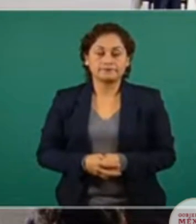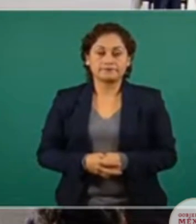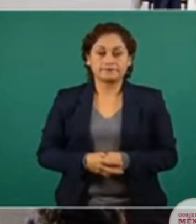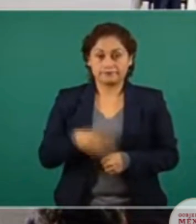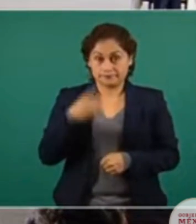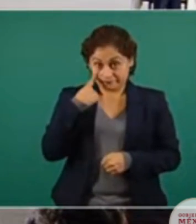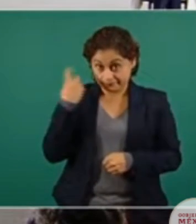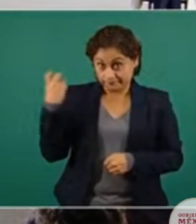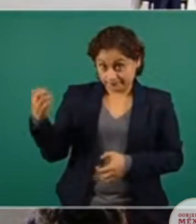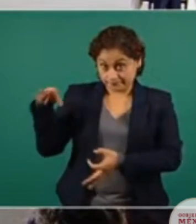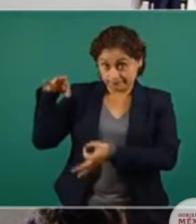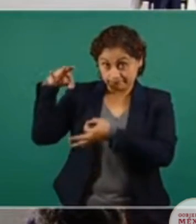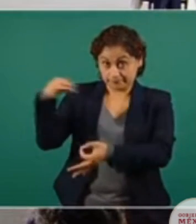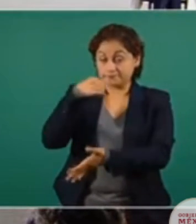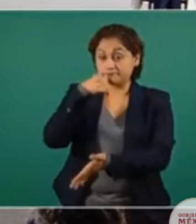no fue contestado.